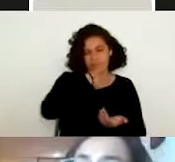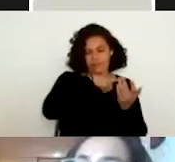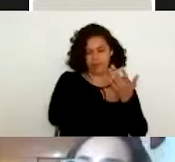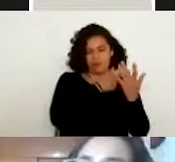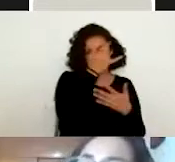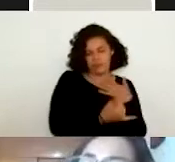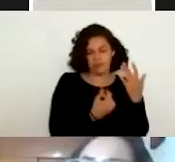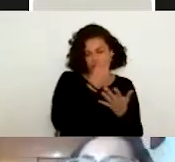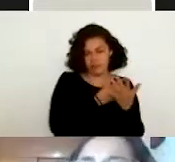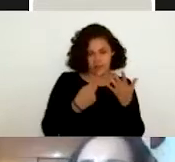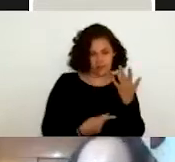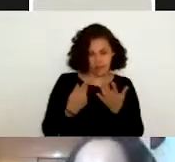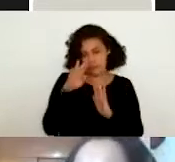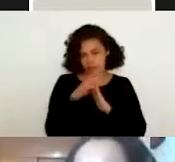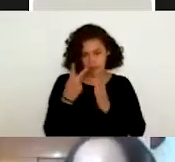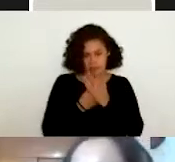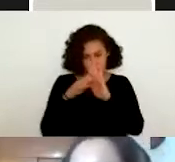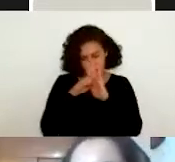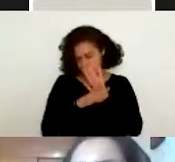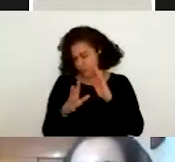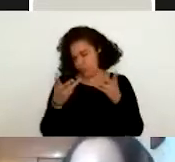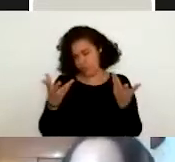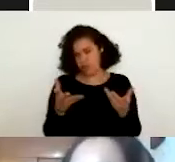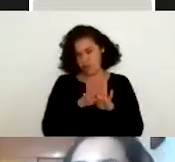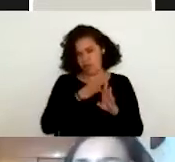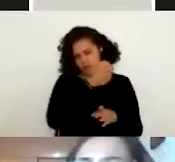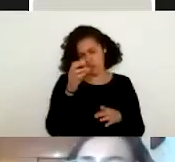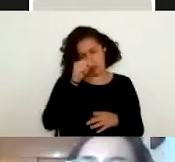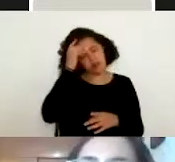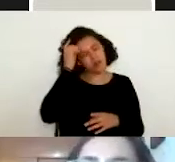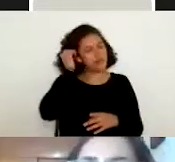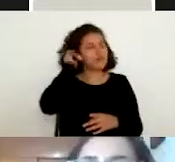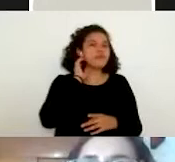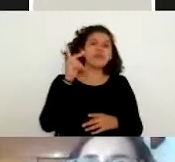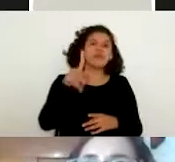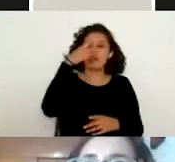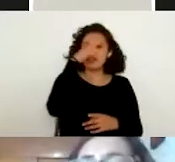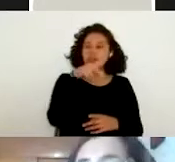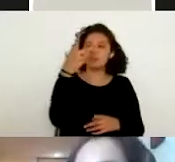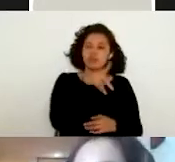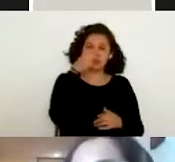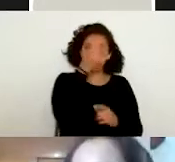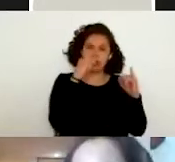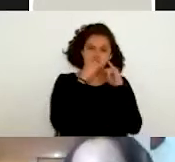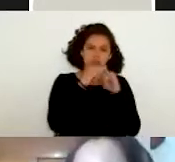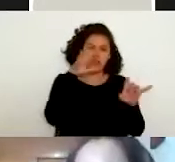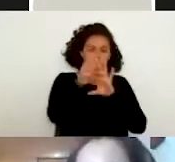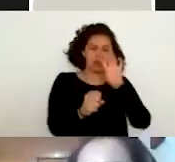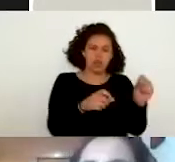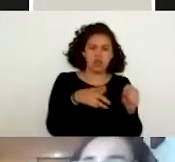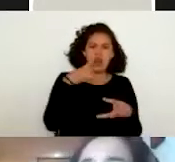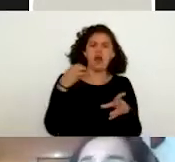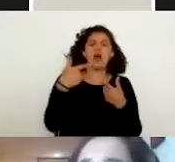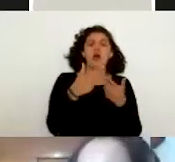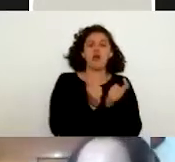¿no? Algo que salga del alcance de la institución o algo que en la población con la que voy a trabajar